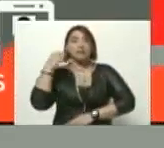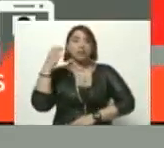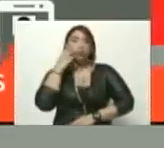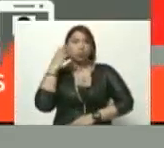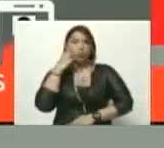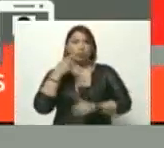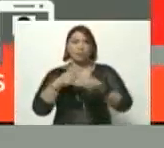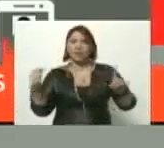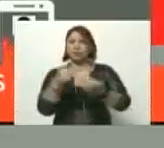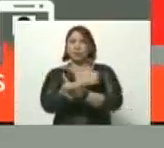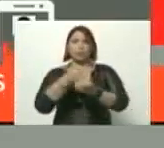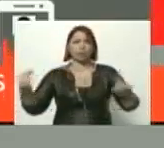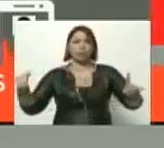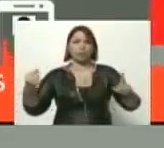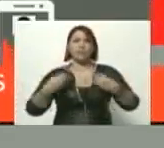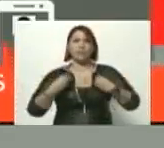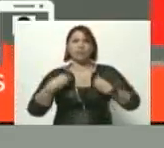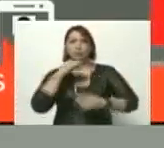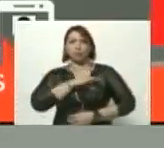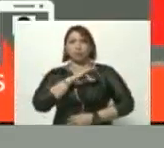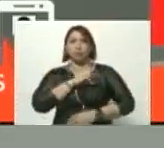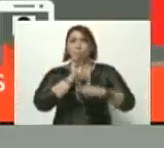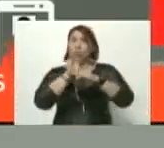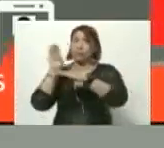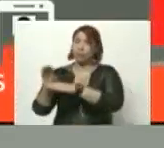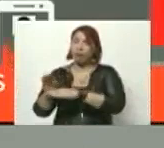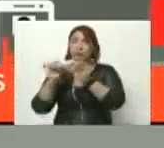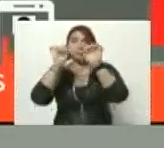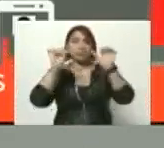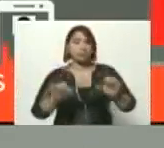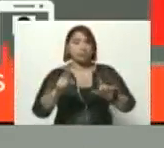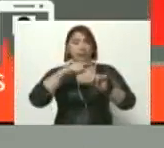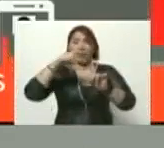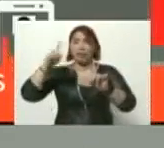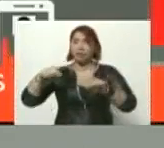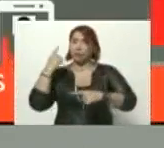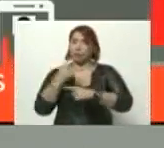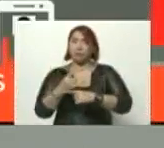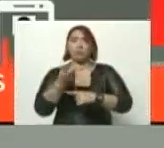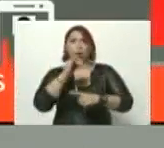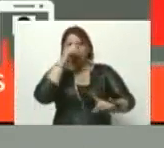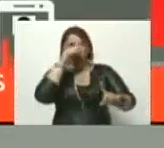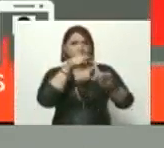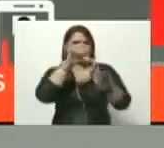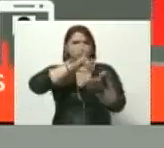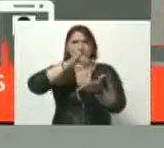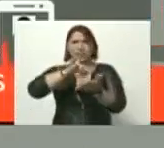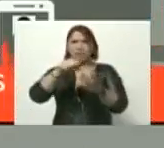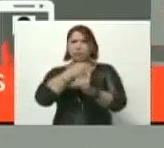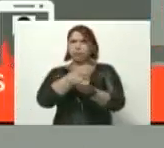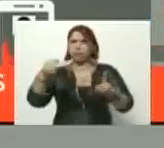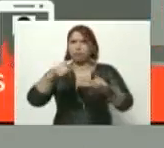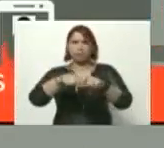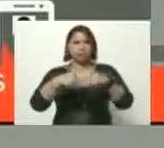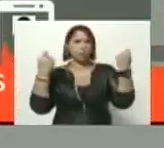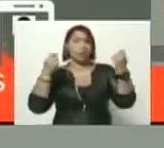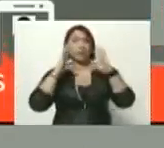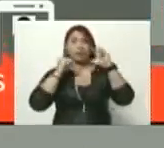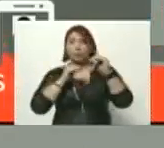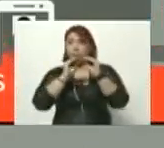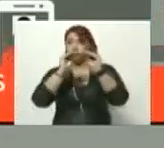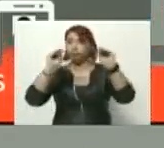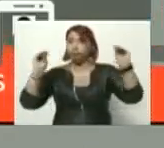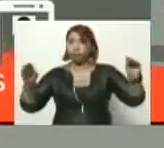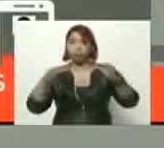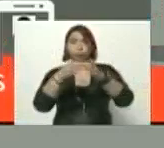vida social. Hay que cuidar. El sistema eléctrico está en el objetivo central del sabotaje. Atención a los